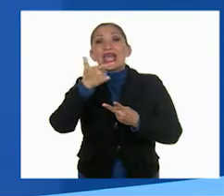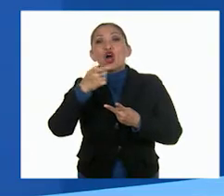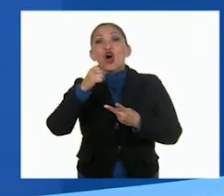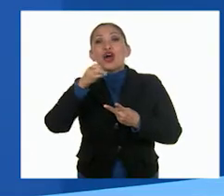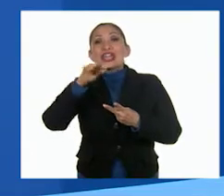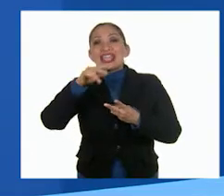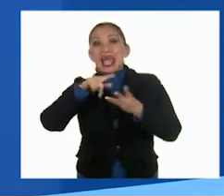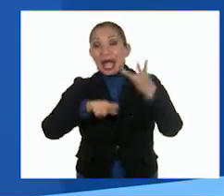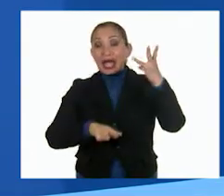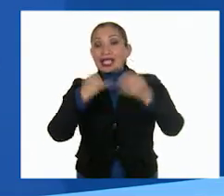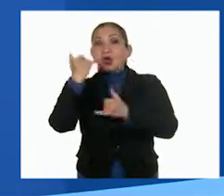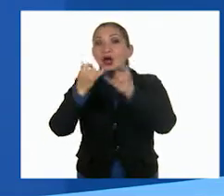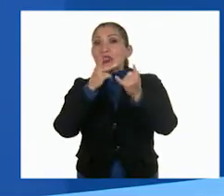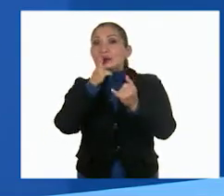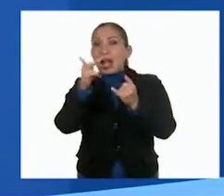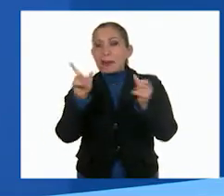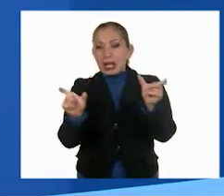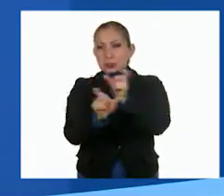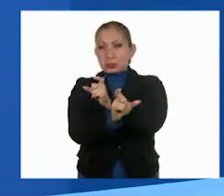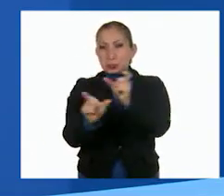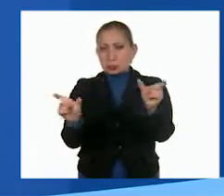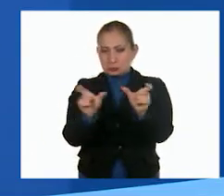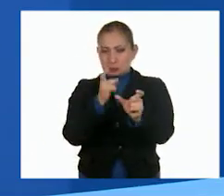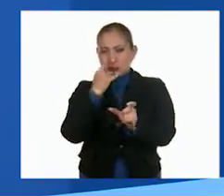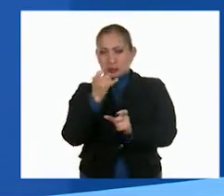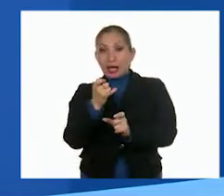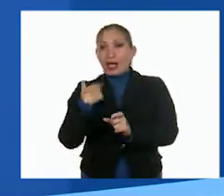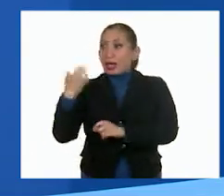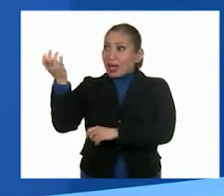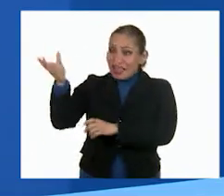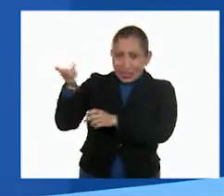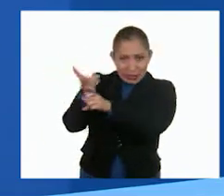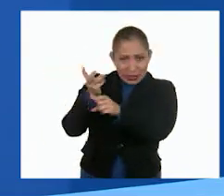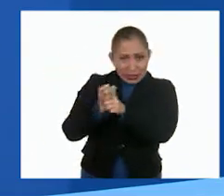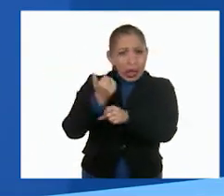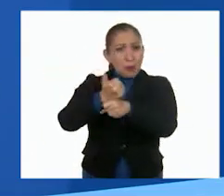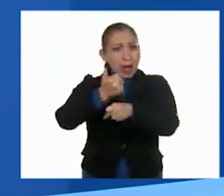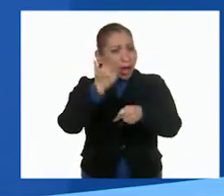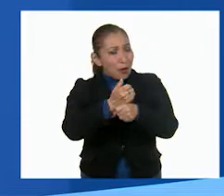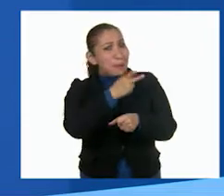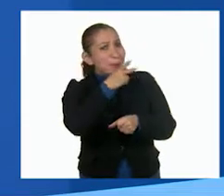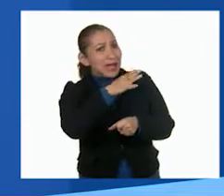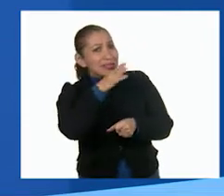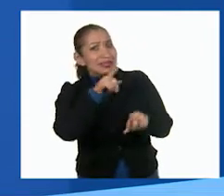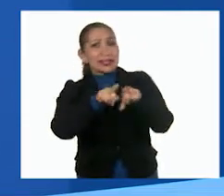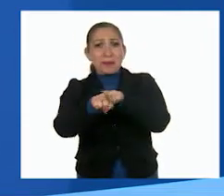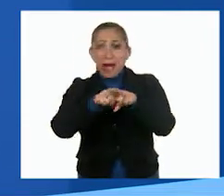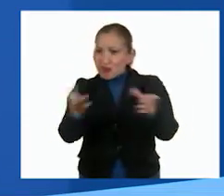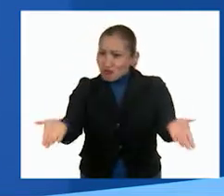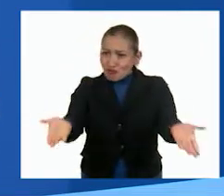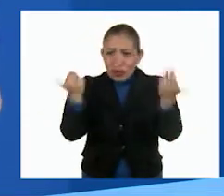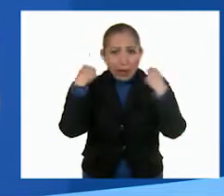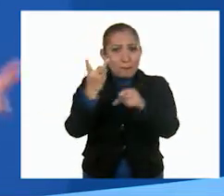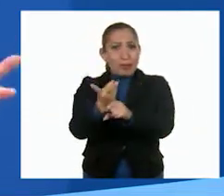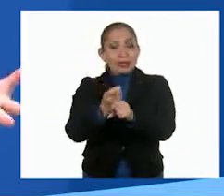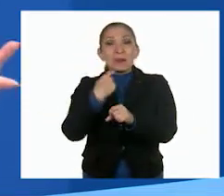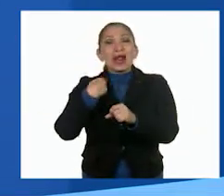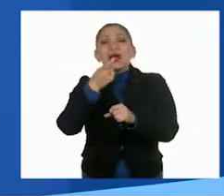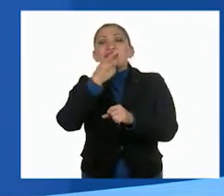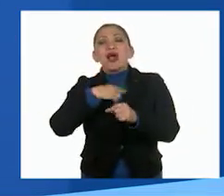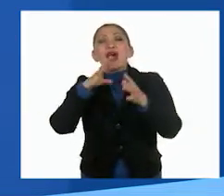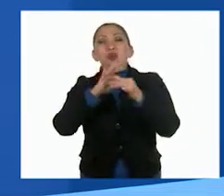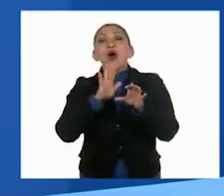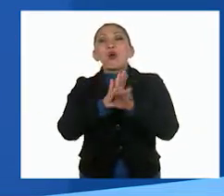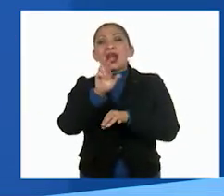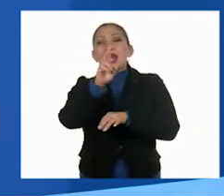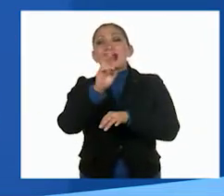¿Ajá? Muy bien. Corran, corran todos y traigan a sus abuelitos, a su papá, a su mamá, a sus hermanos, para que nos cuenten qué